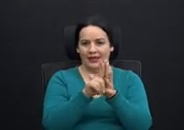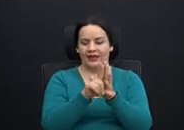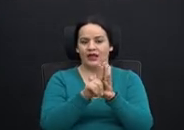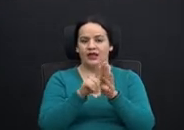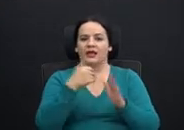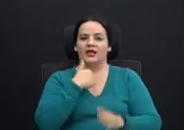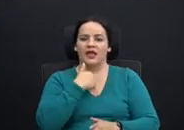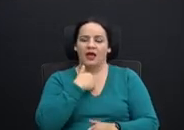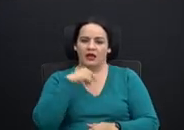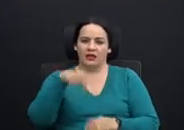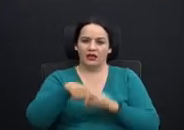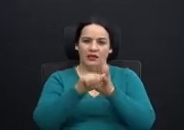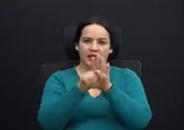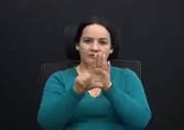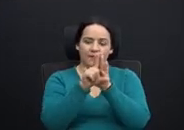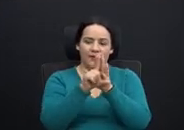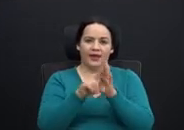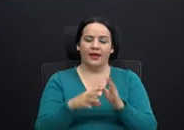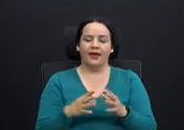en la Asamblea Legislativa,